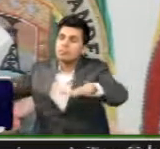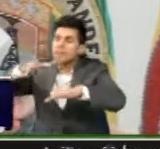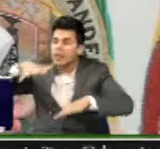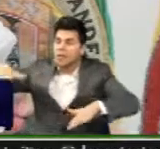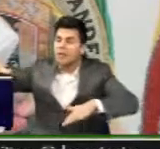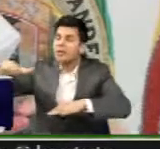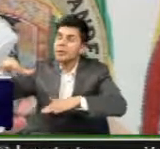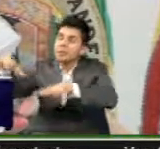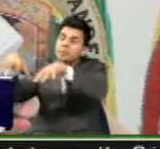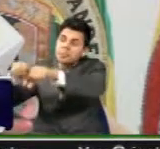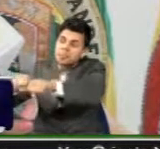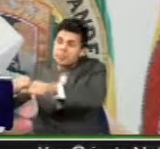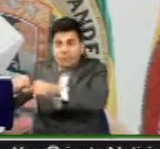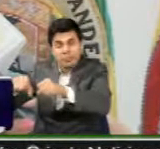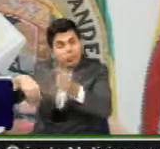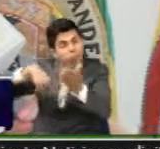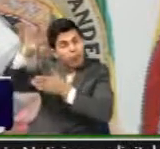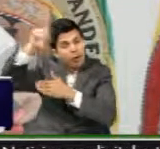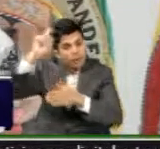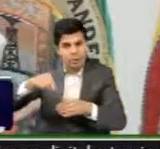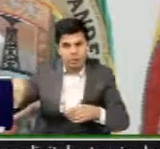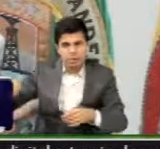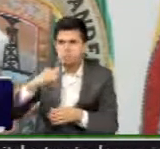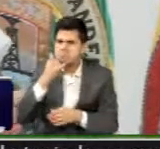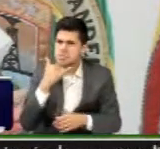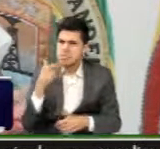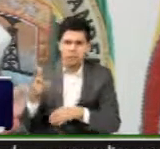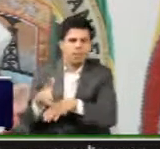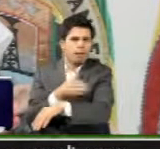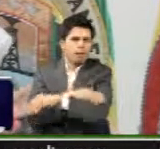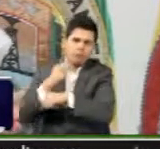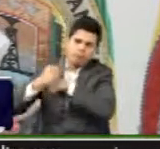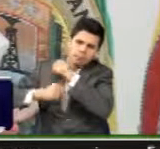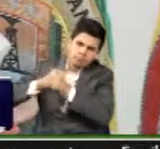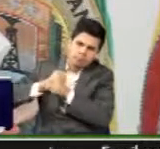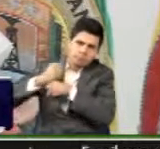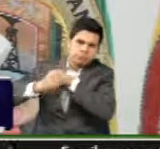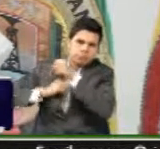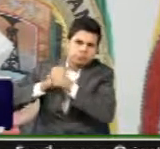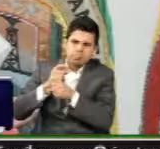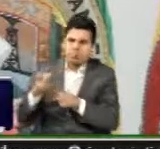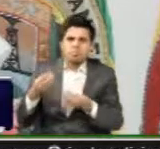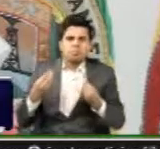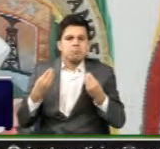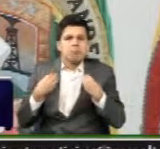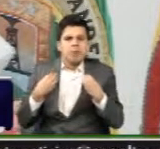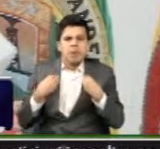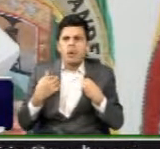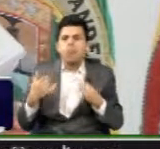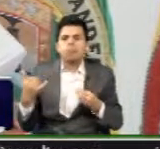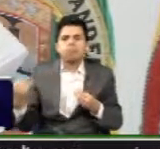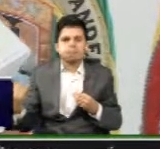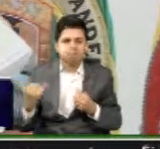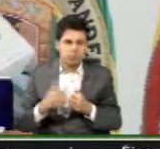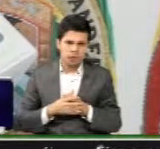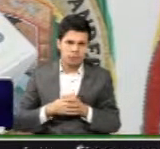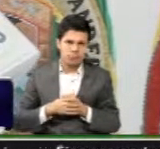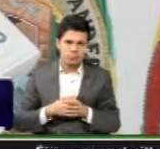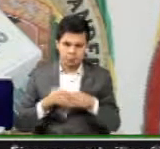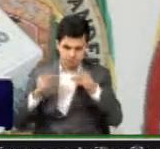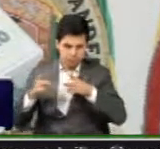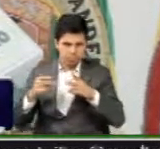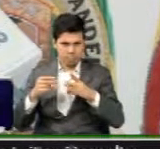ellos el día de hoy, ya que ellos se encontraban desde hace algunos años en este lugar, en este terreno, y los